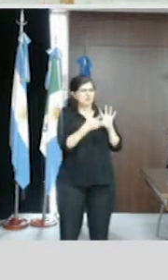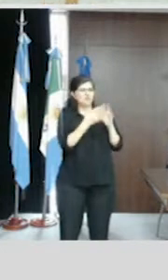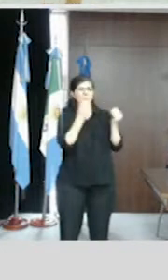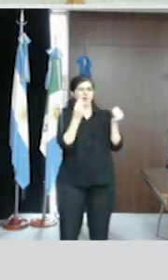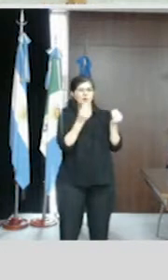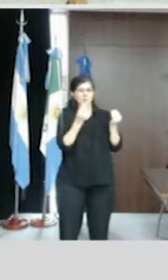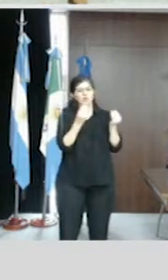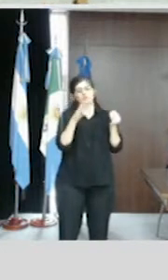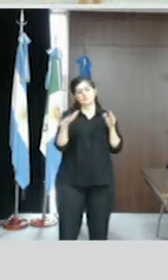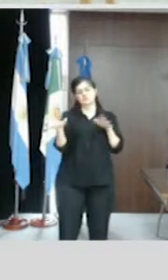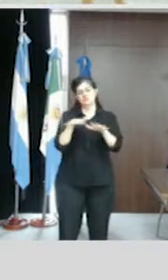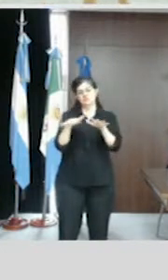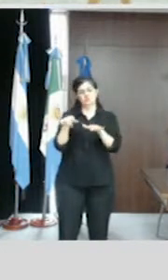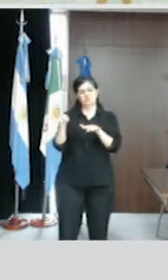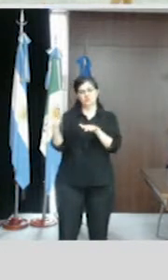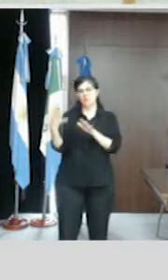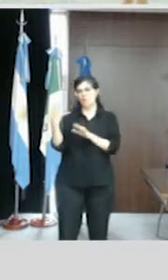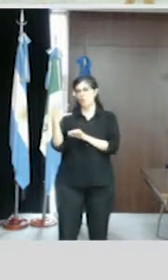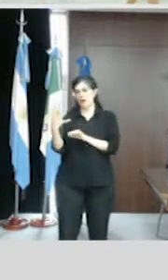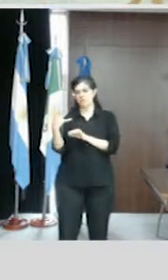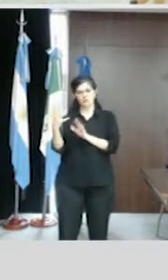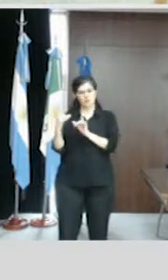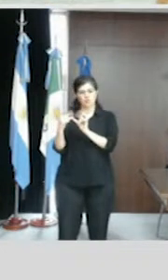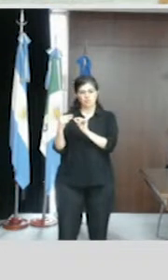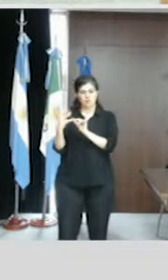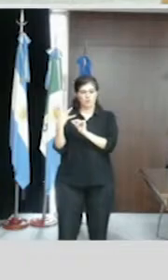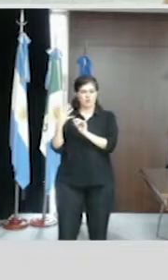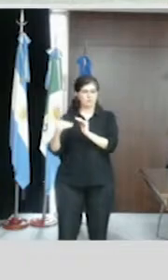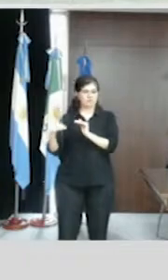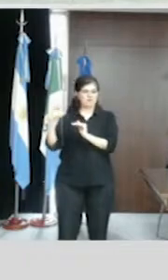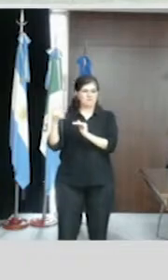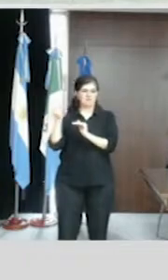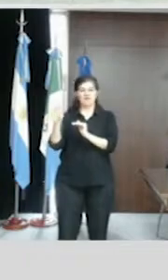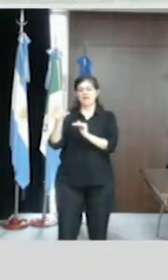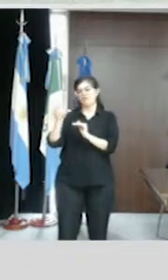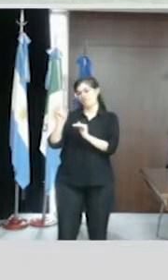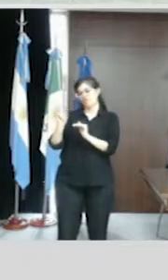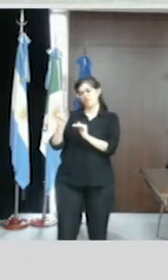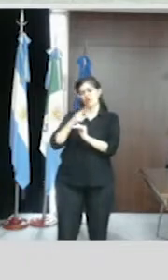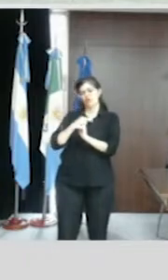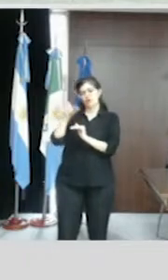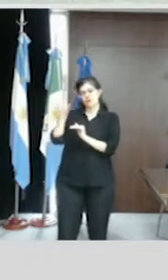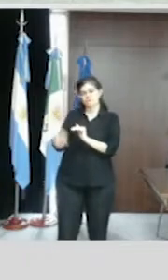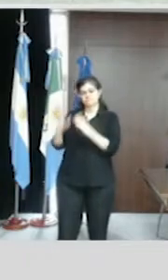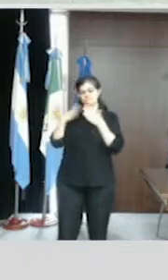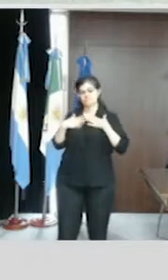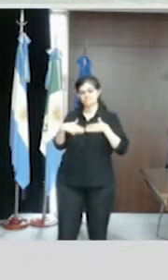al paciente, porque tiene un dolor que yo tengo que inferir que es un